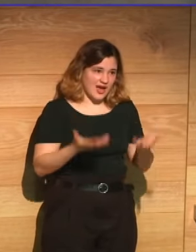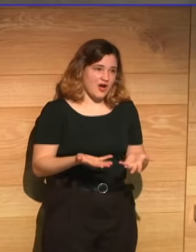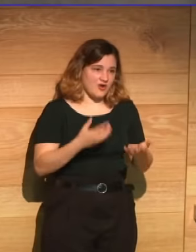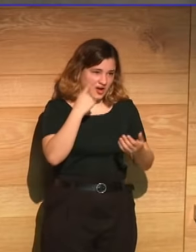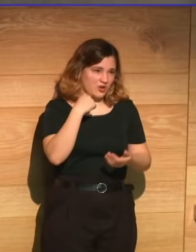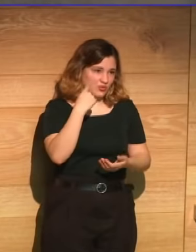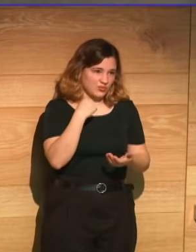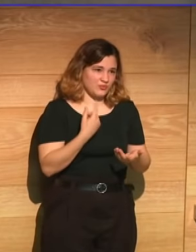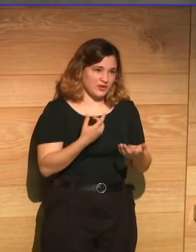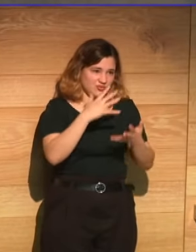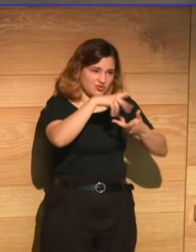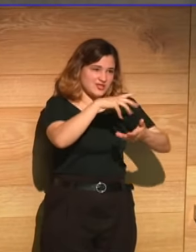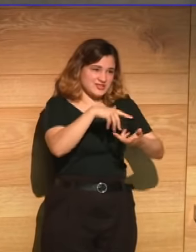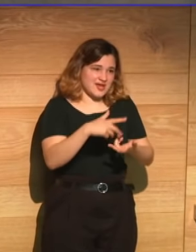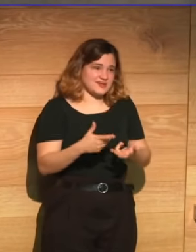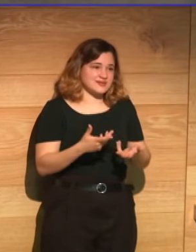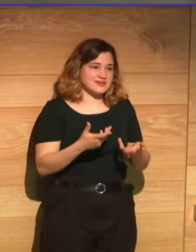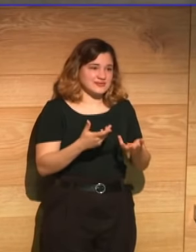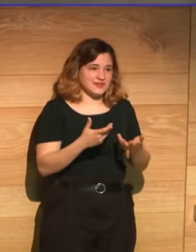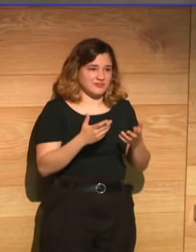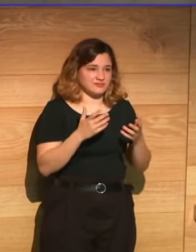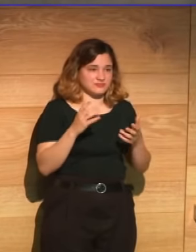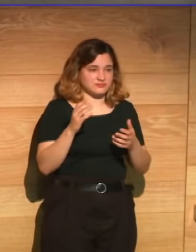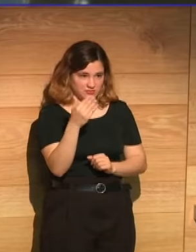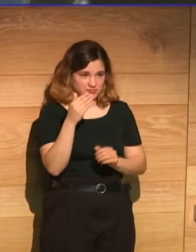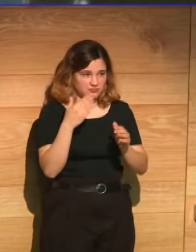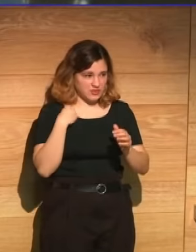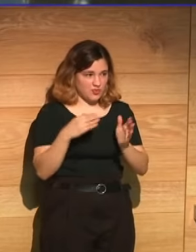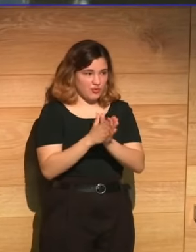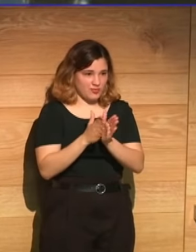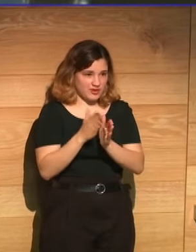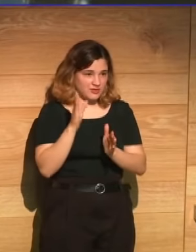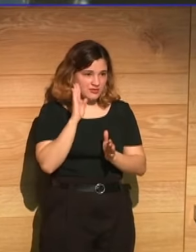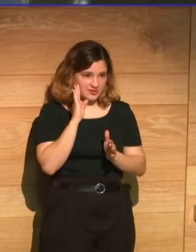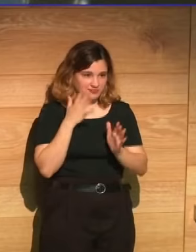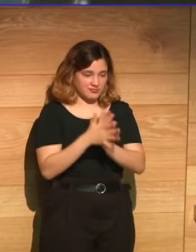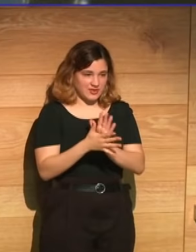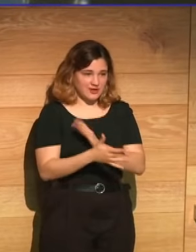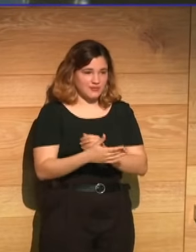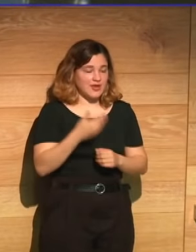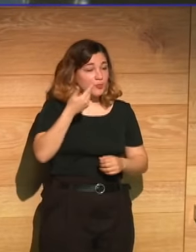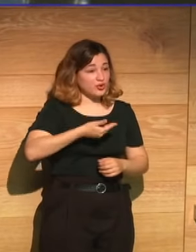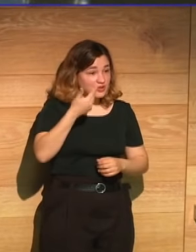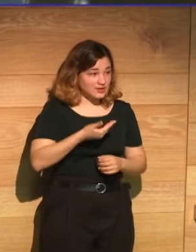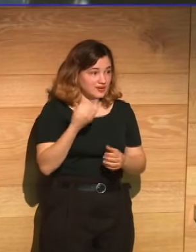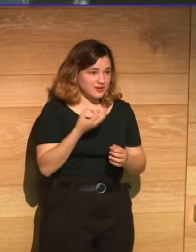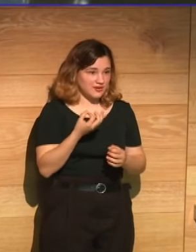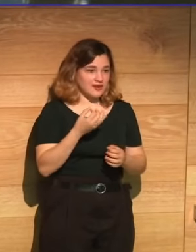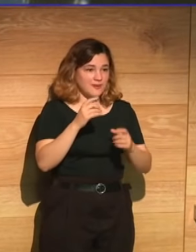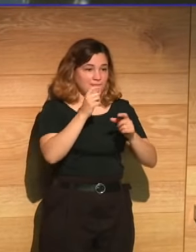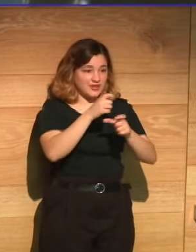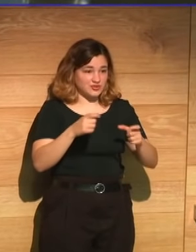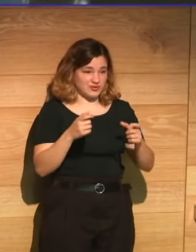lo que suelen ser las noticias, como digo, catastrofistas de actualidad. Es muy importante que las personas que hablan y escriben de